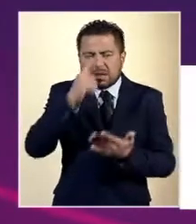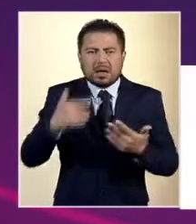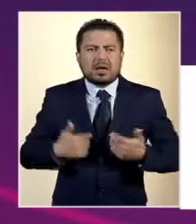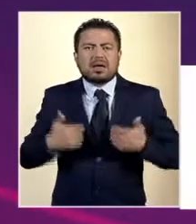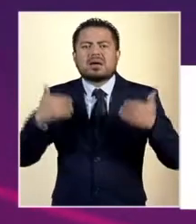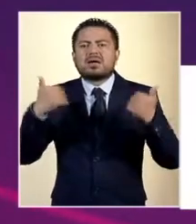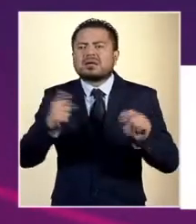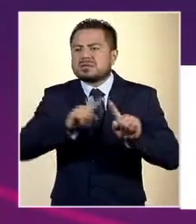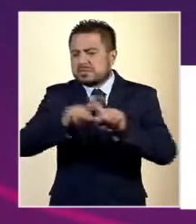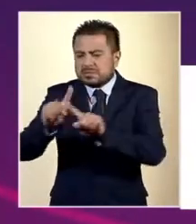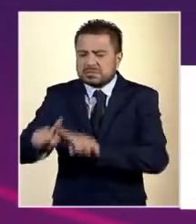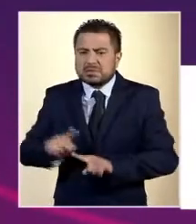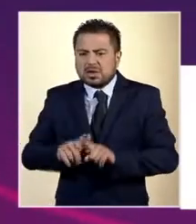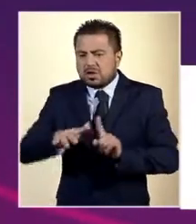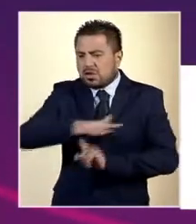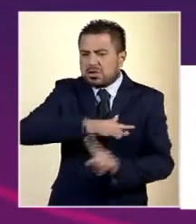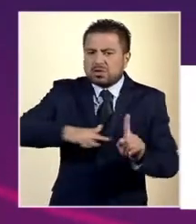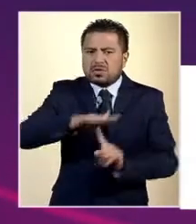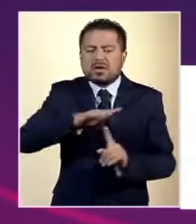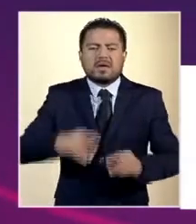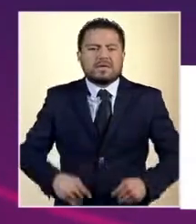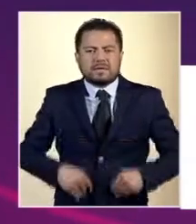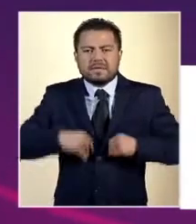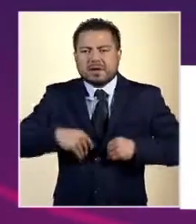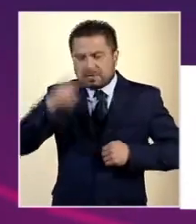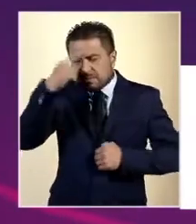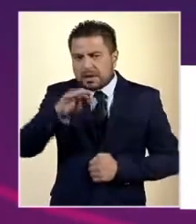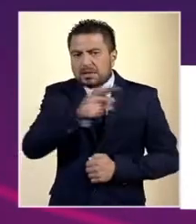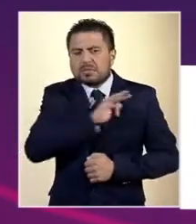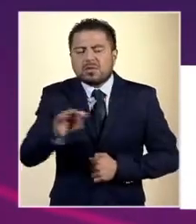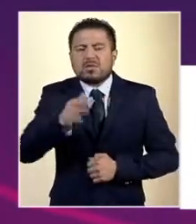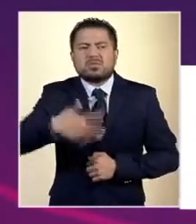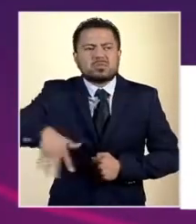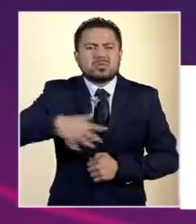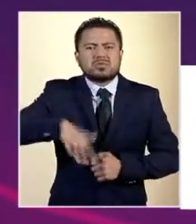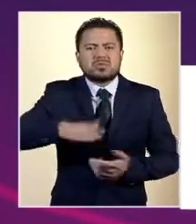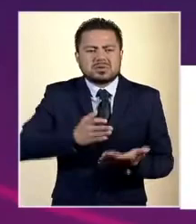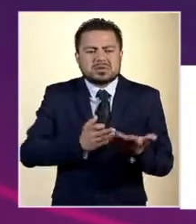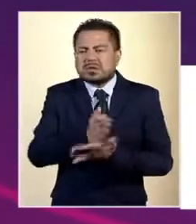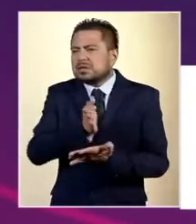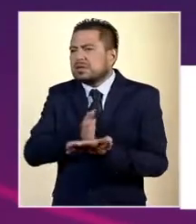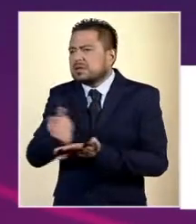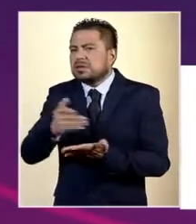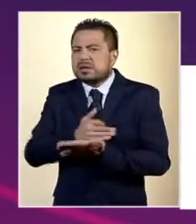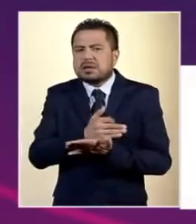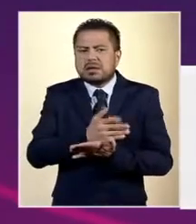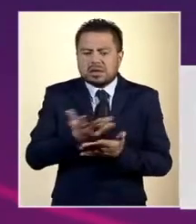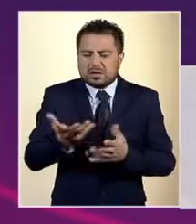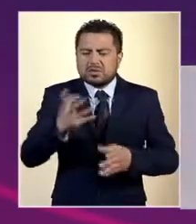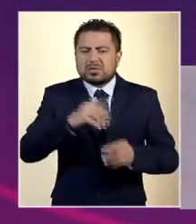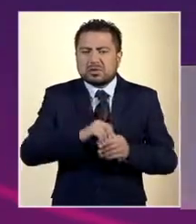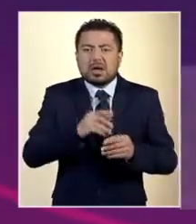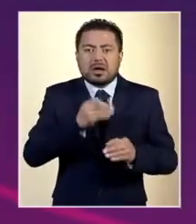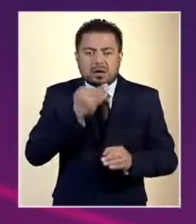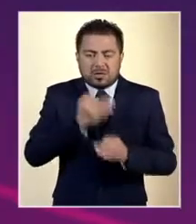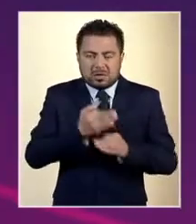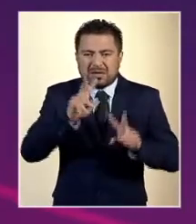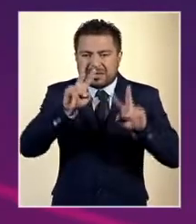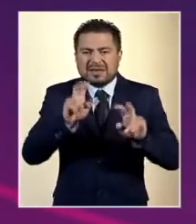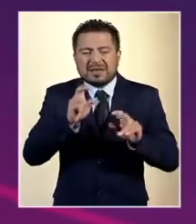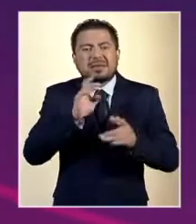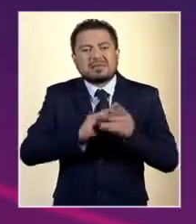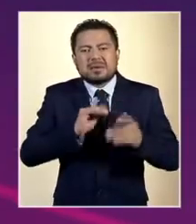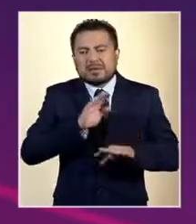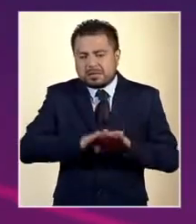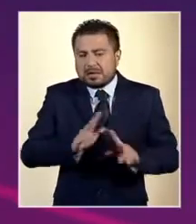comprender los distintos contextos de vida, para poder buscar los canales o las vías de la inclusión. Ahorita sobre esto